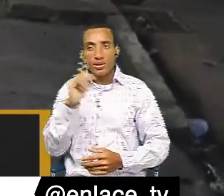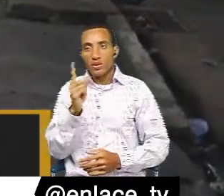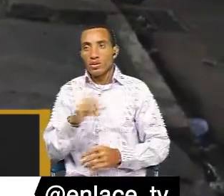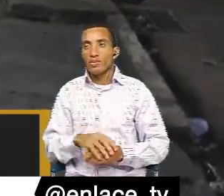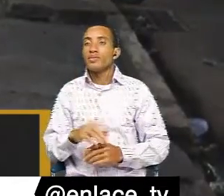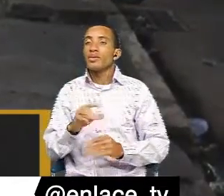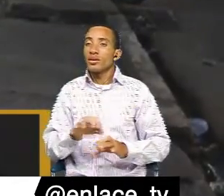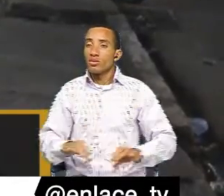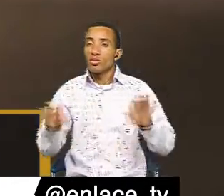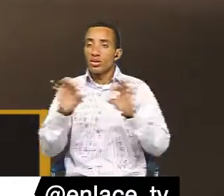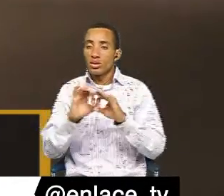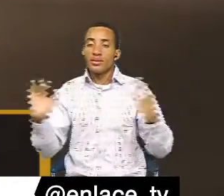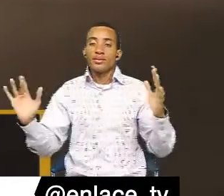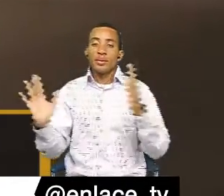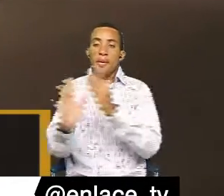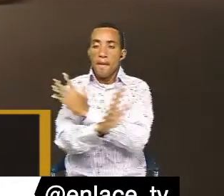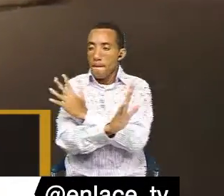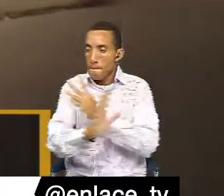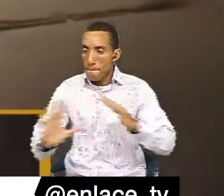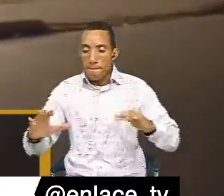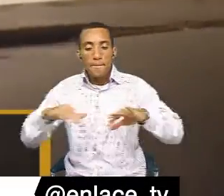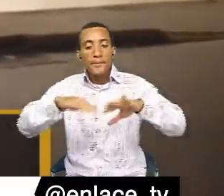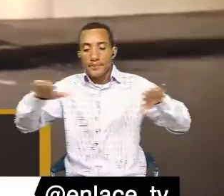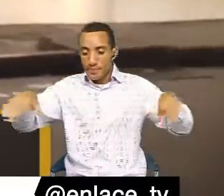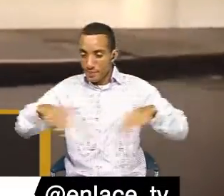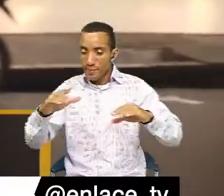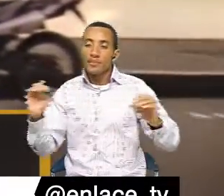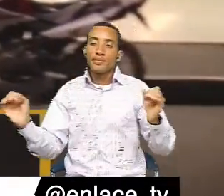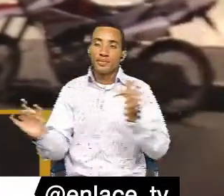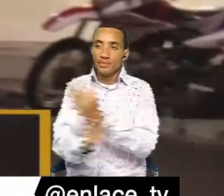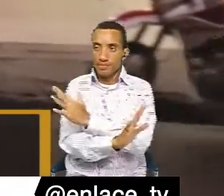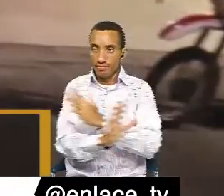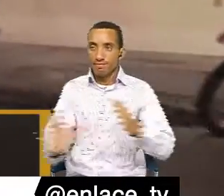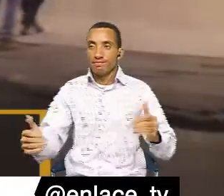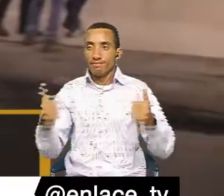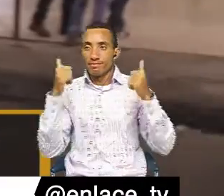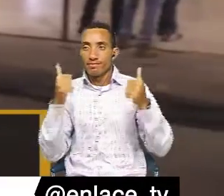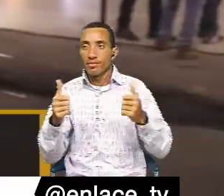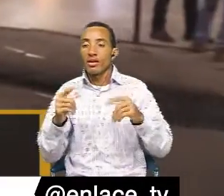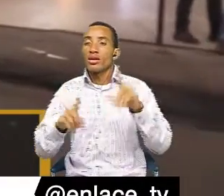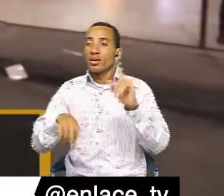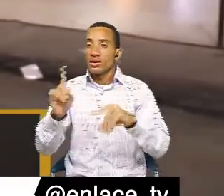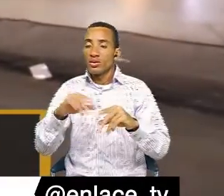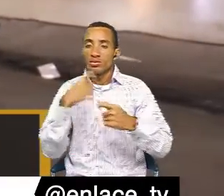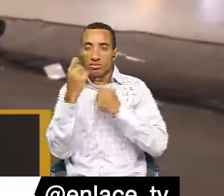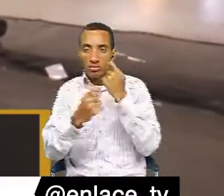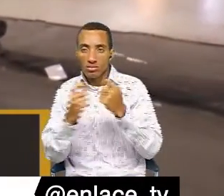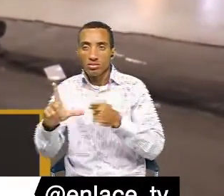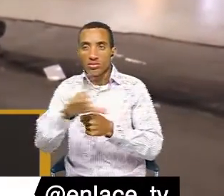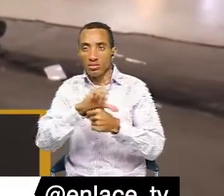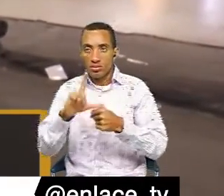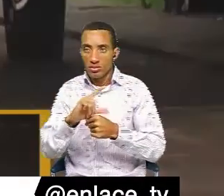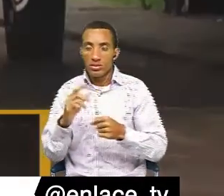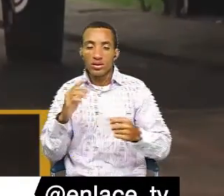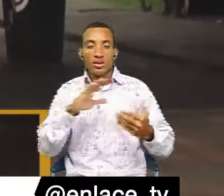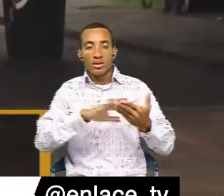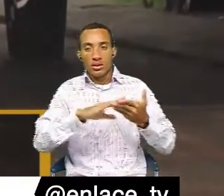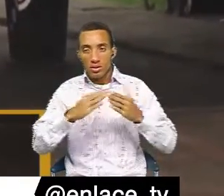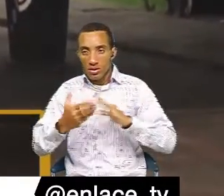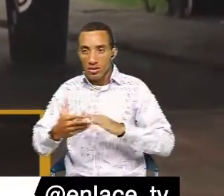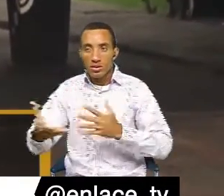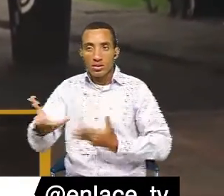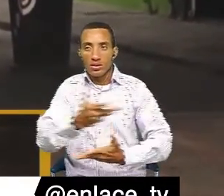esta administración uno de los más importantes compromisos, con el fin de que los comerciantes locales acaten las normas de sana convivencia y que redunden